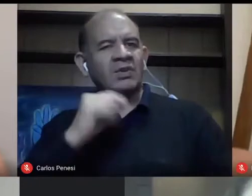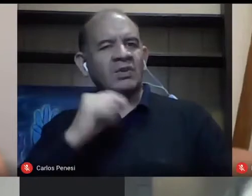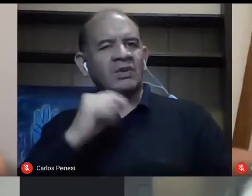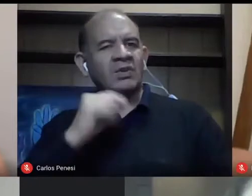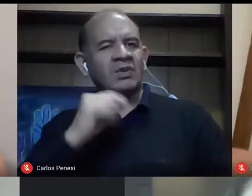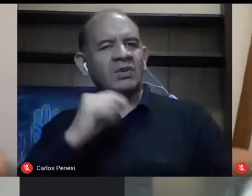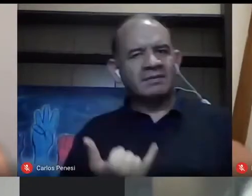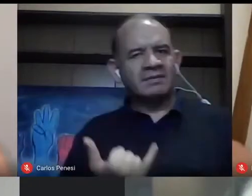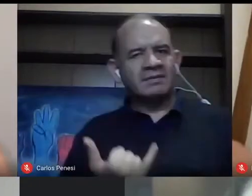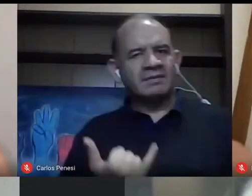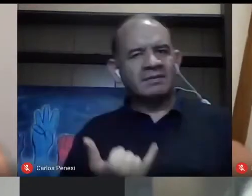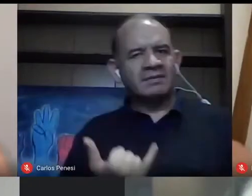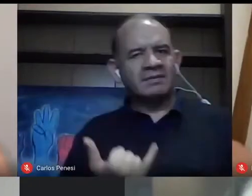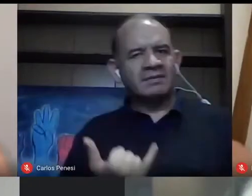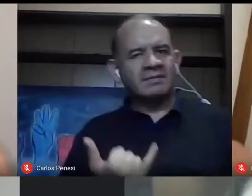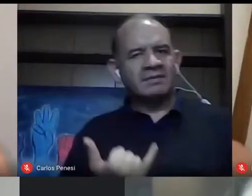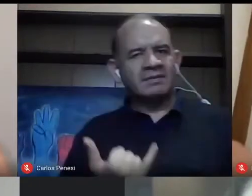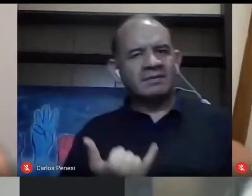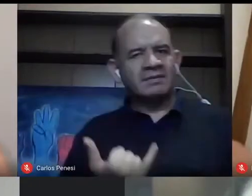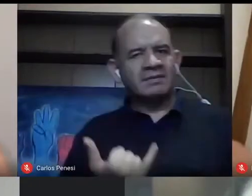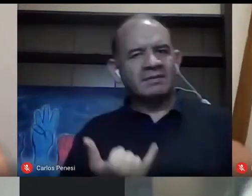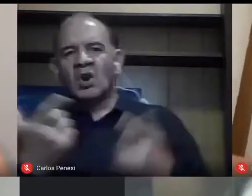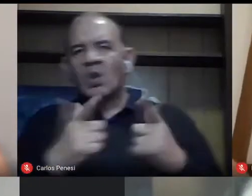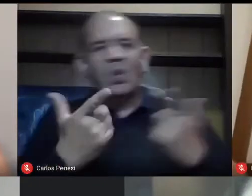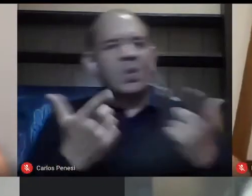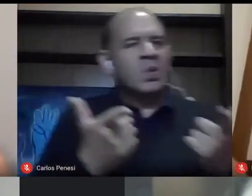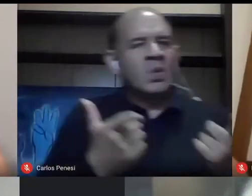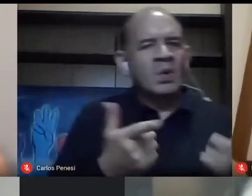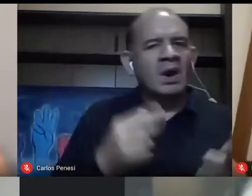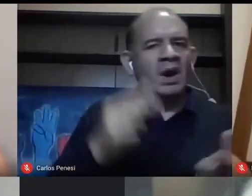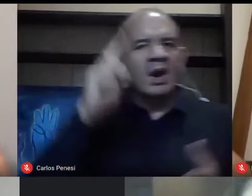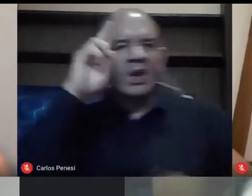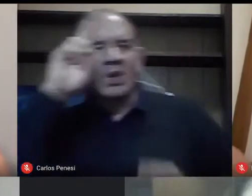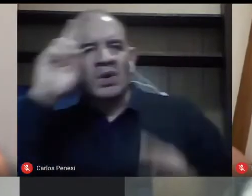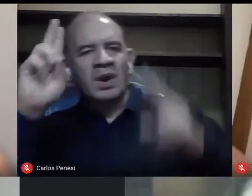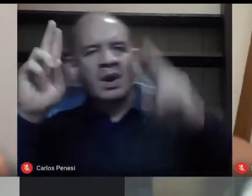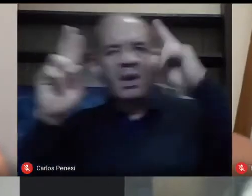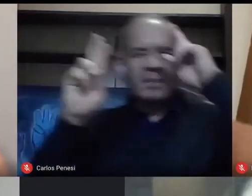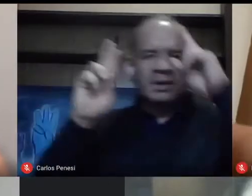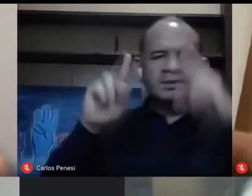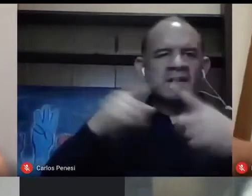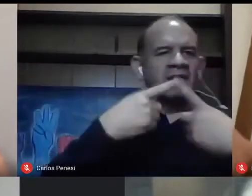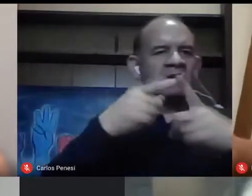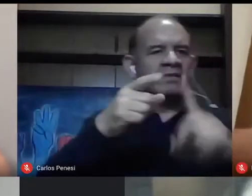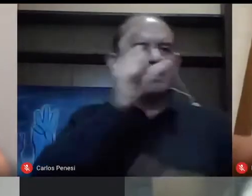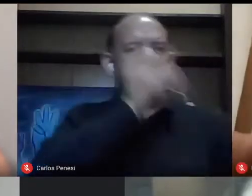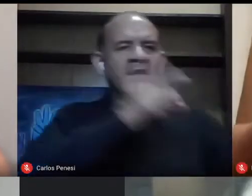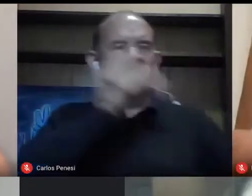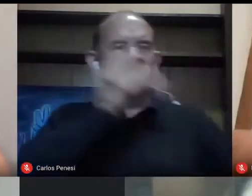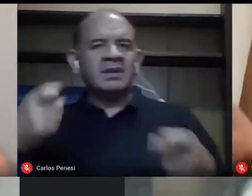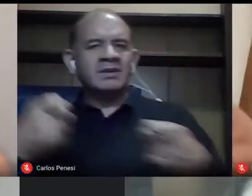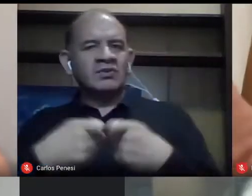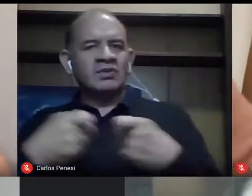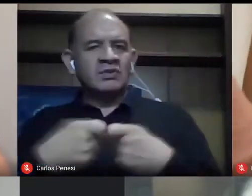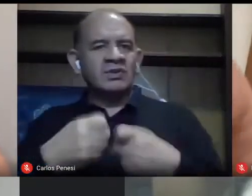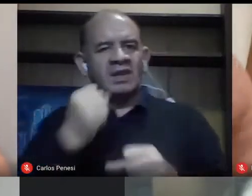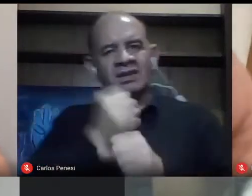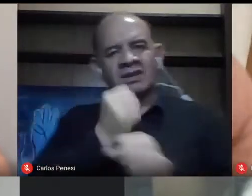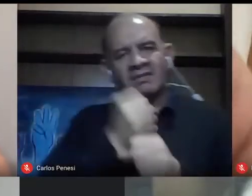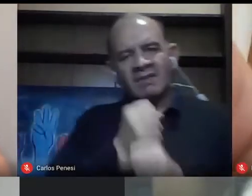que la Biblioteca Nacional es muy respetuosa del trabajo que vienen realizando las asociaciones